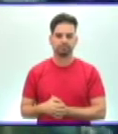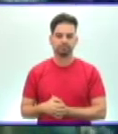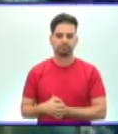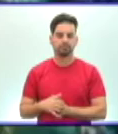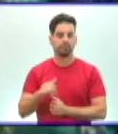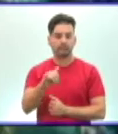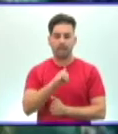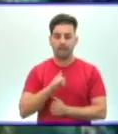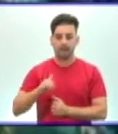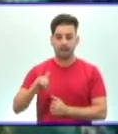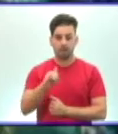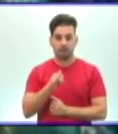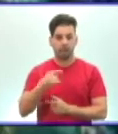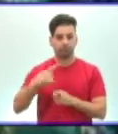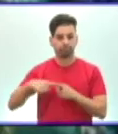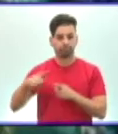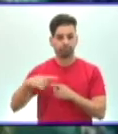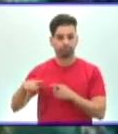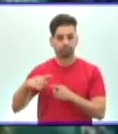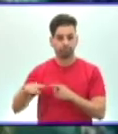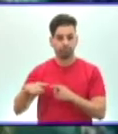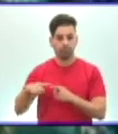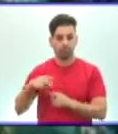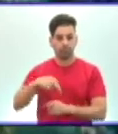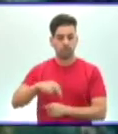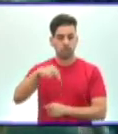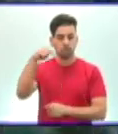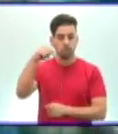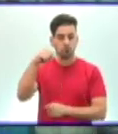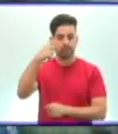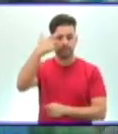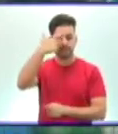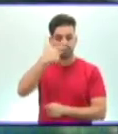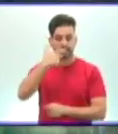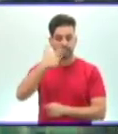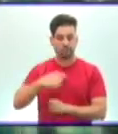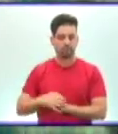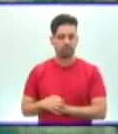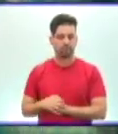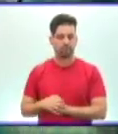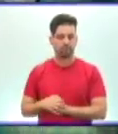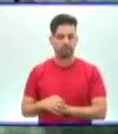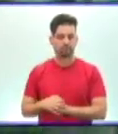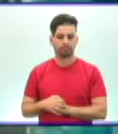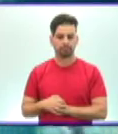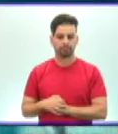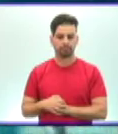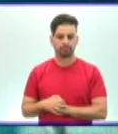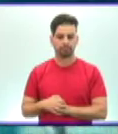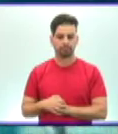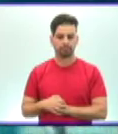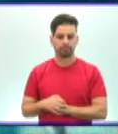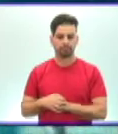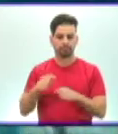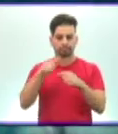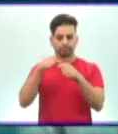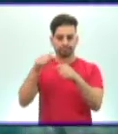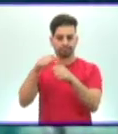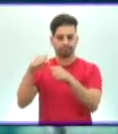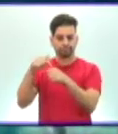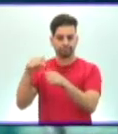Asimismo, los cayos turísticos del norte de Ciego de Ávila, desde Cayo Guillermo hasta Cayo Paredón